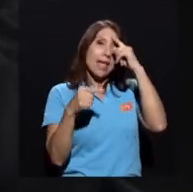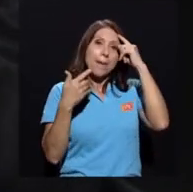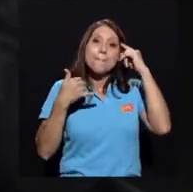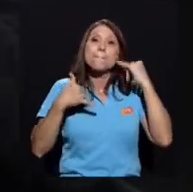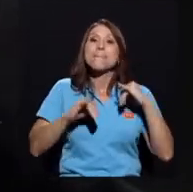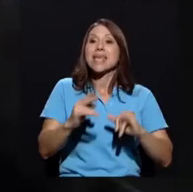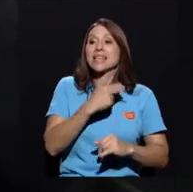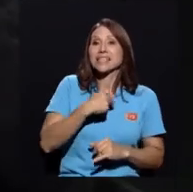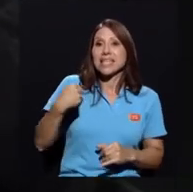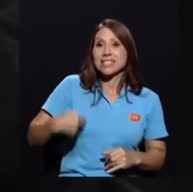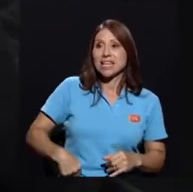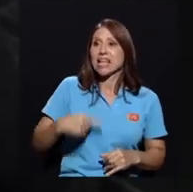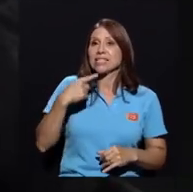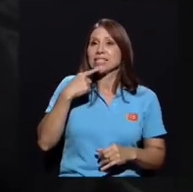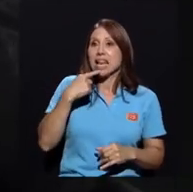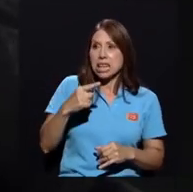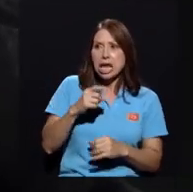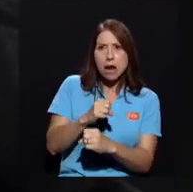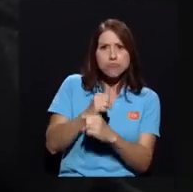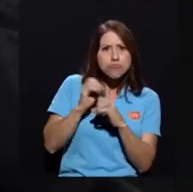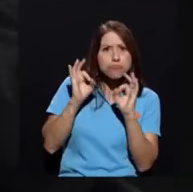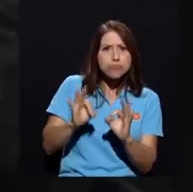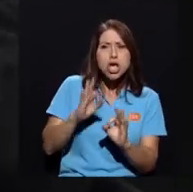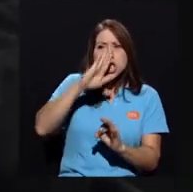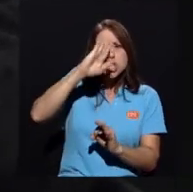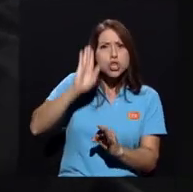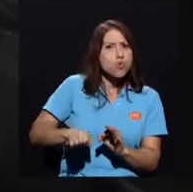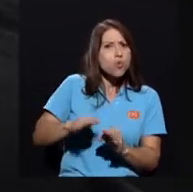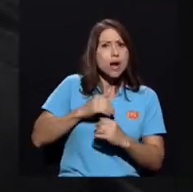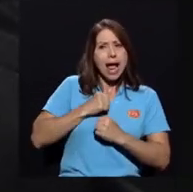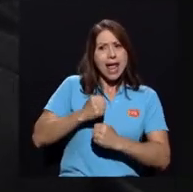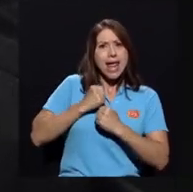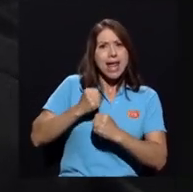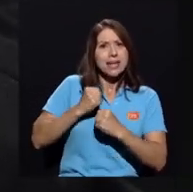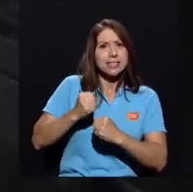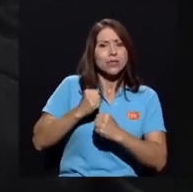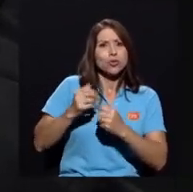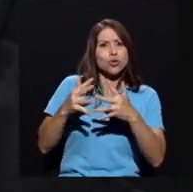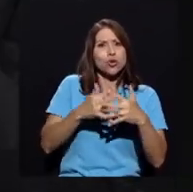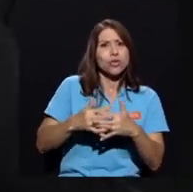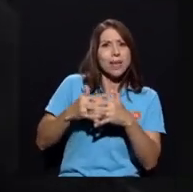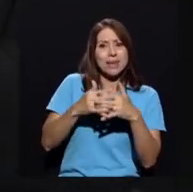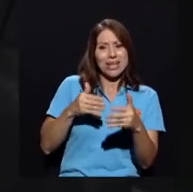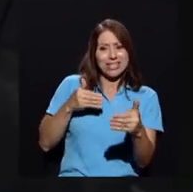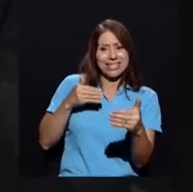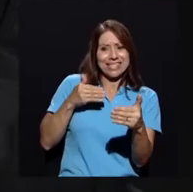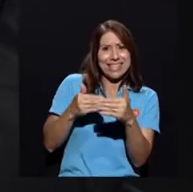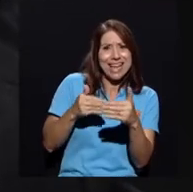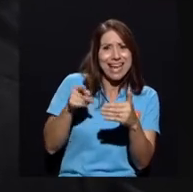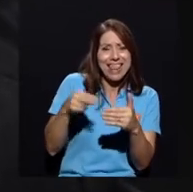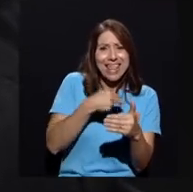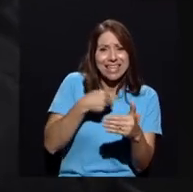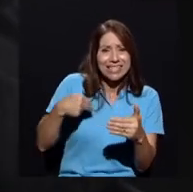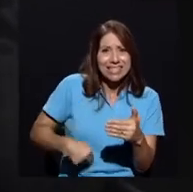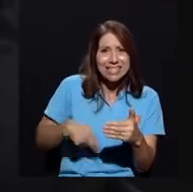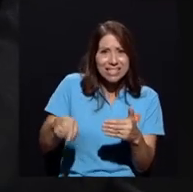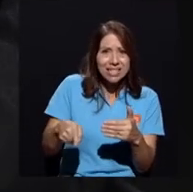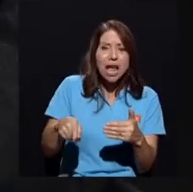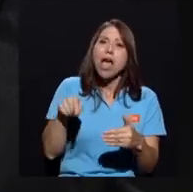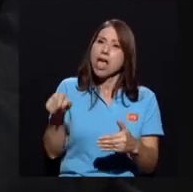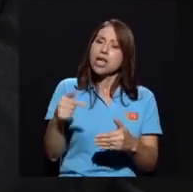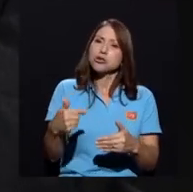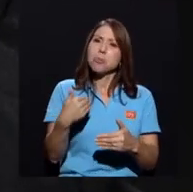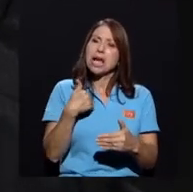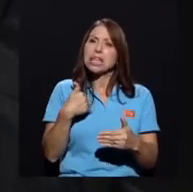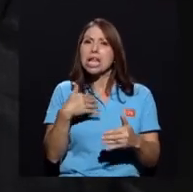que nunca van a haber tropas norteamericanas activas pegando en el Yalu o cerca del Yalu, ellos van a tener